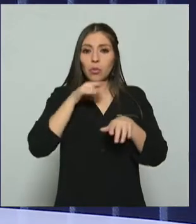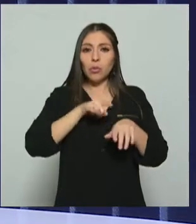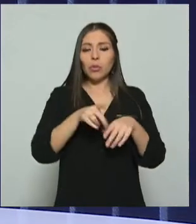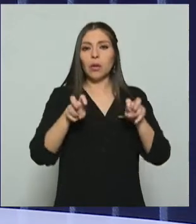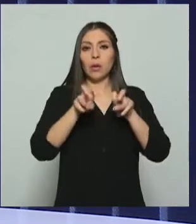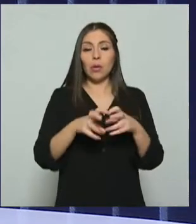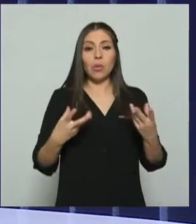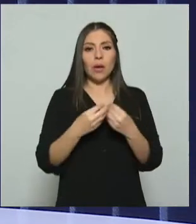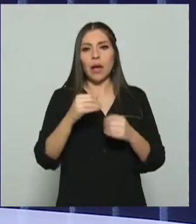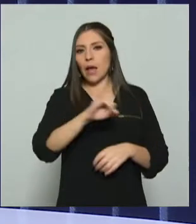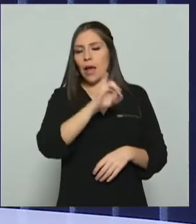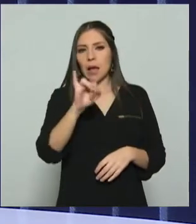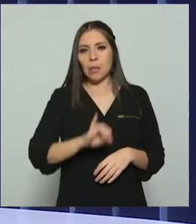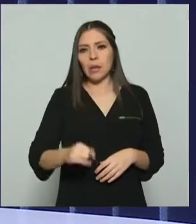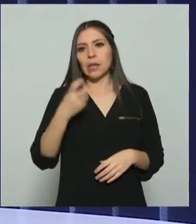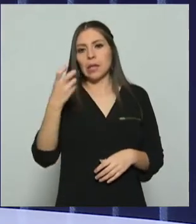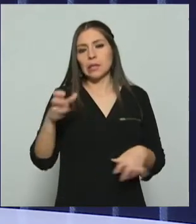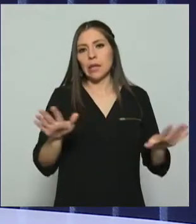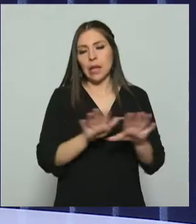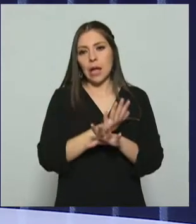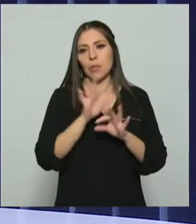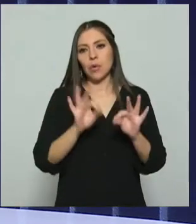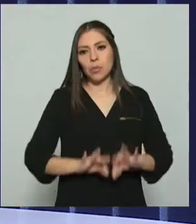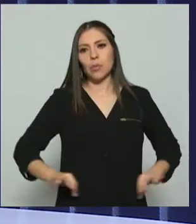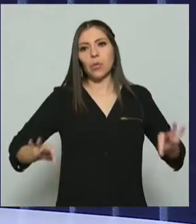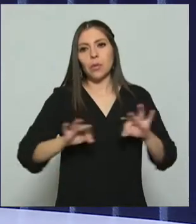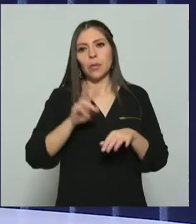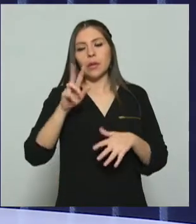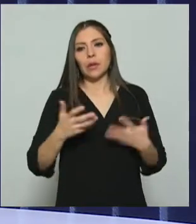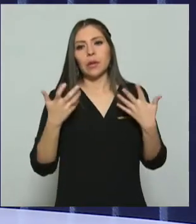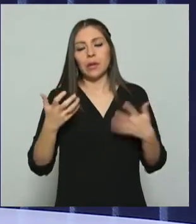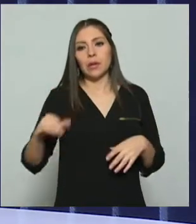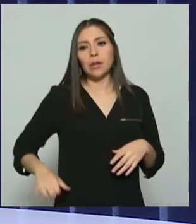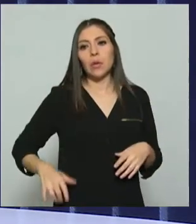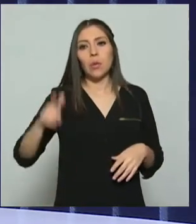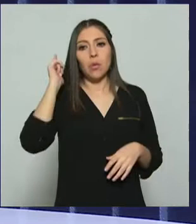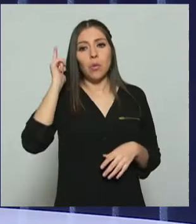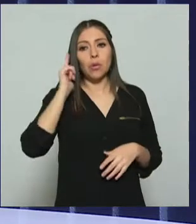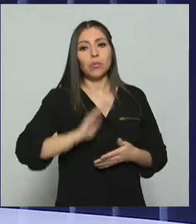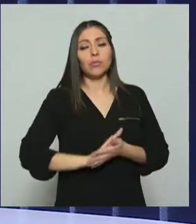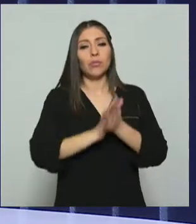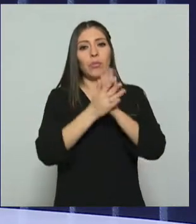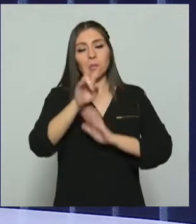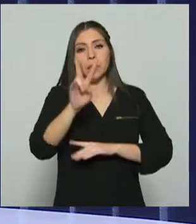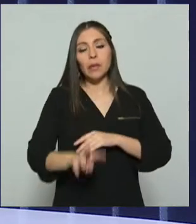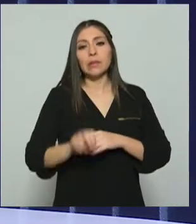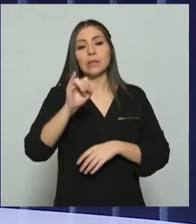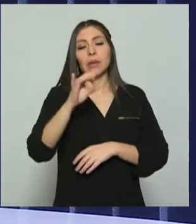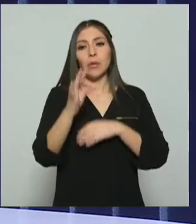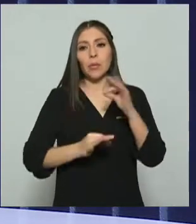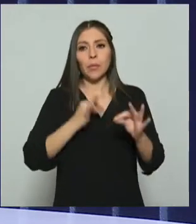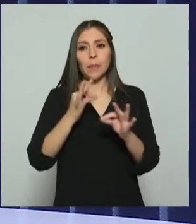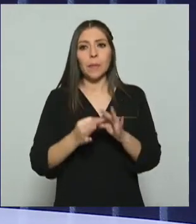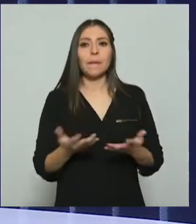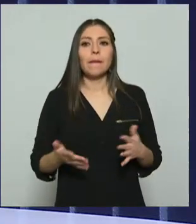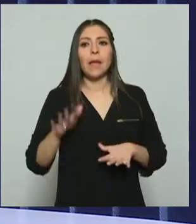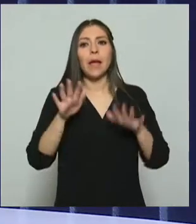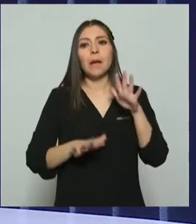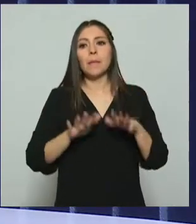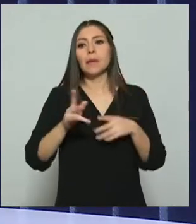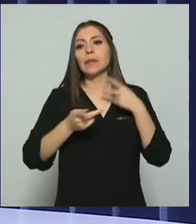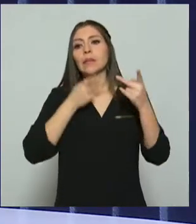de acompañamiento y de verdadero interés que se tenga. Esperemos que se cumpla, que se haga real, porque usted sabe bien cómo se las gastan luego.